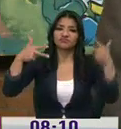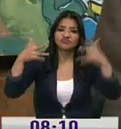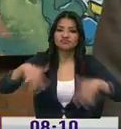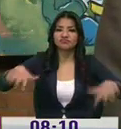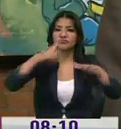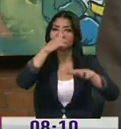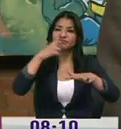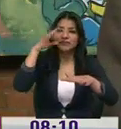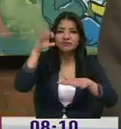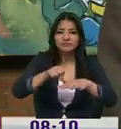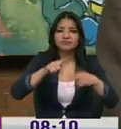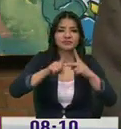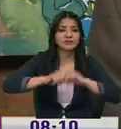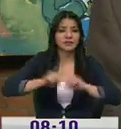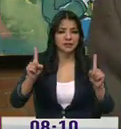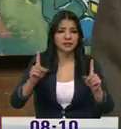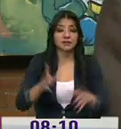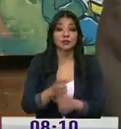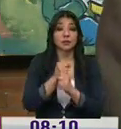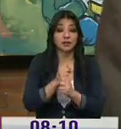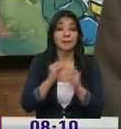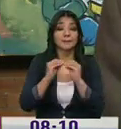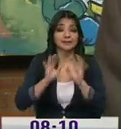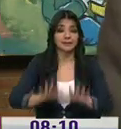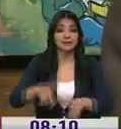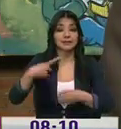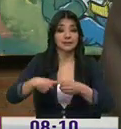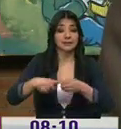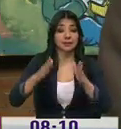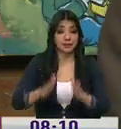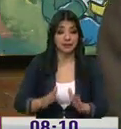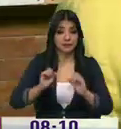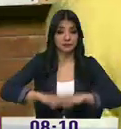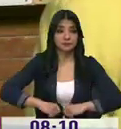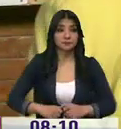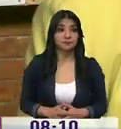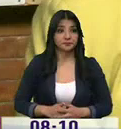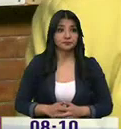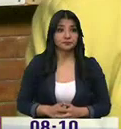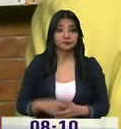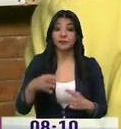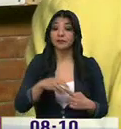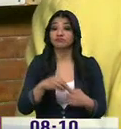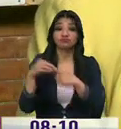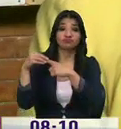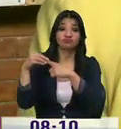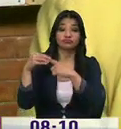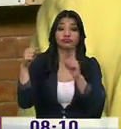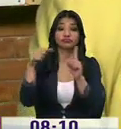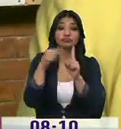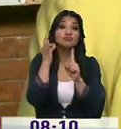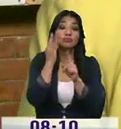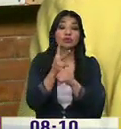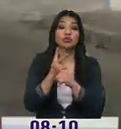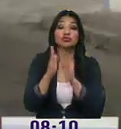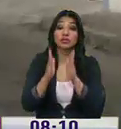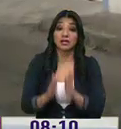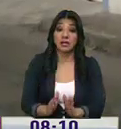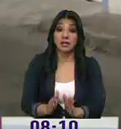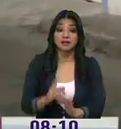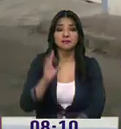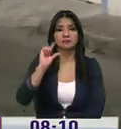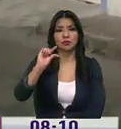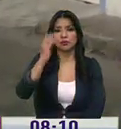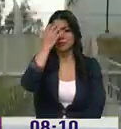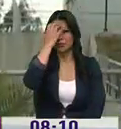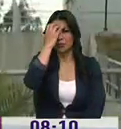facial, cámara, etcétera, para darle mayor seguridad a los habitantes de la ciudad. Prioridad dentro de las cuales a la concejal Mónica Sandoval le preocupa la